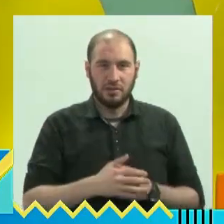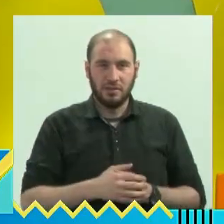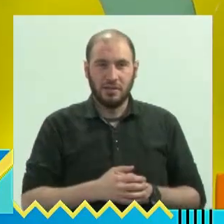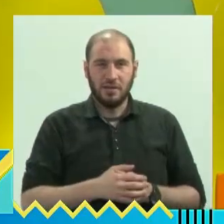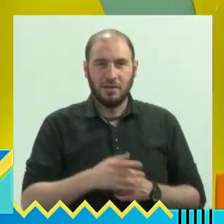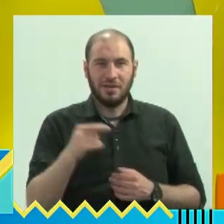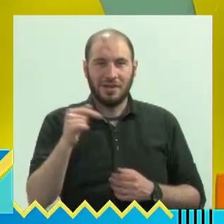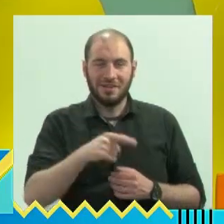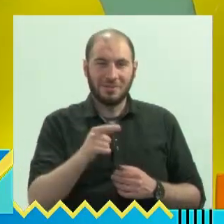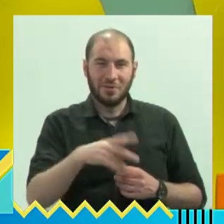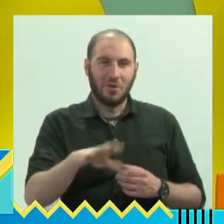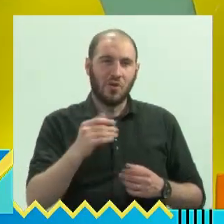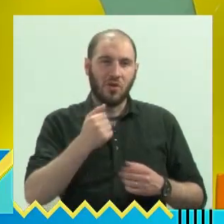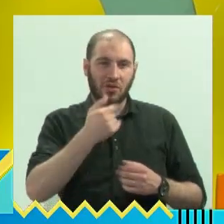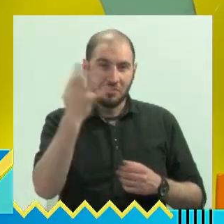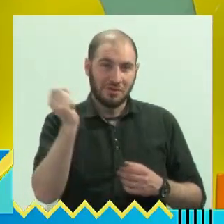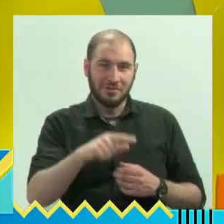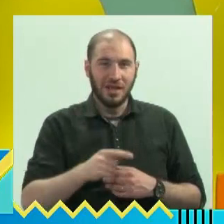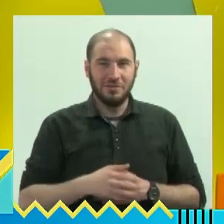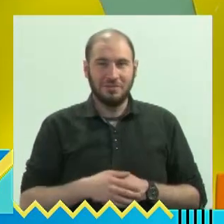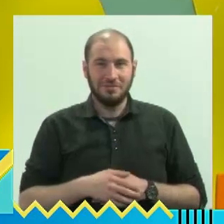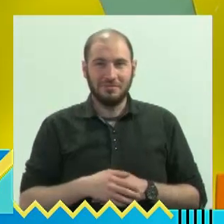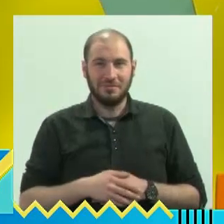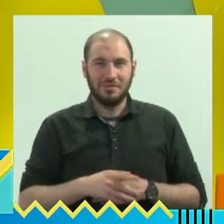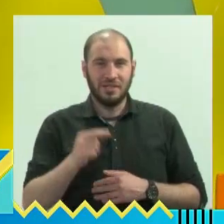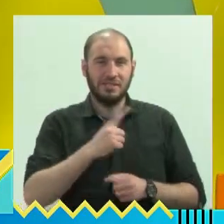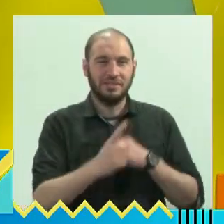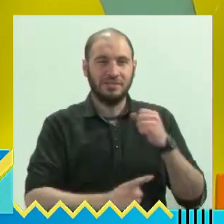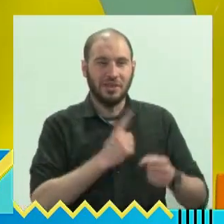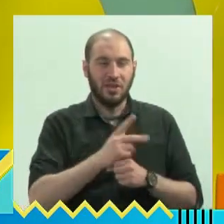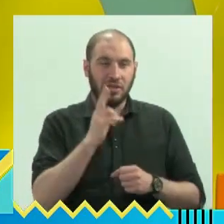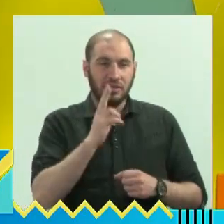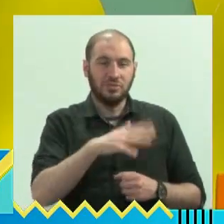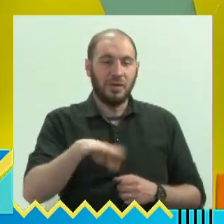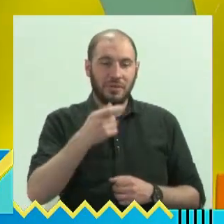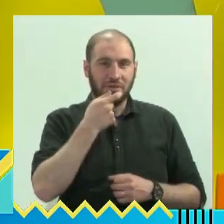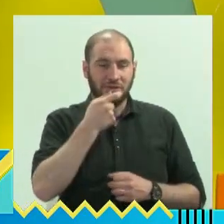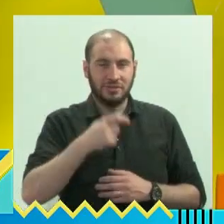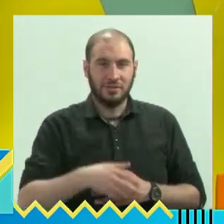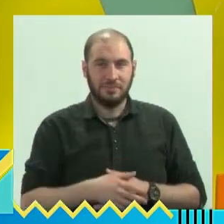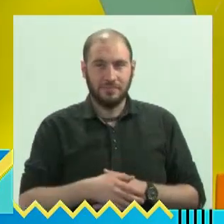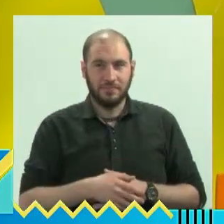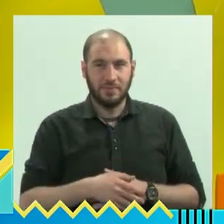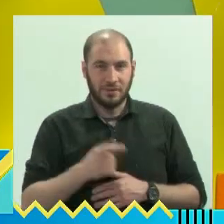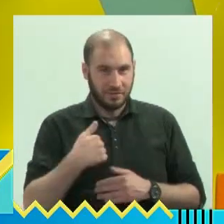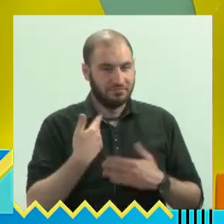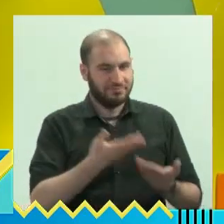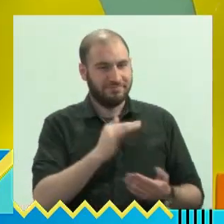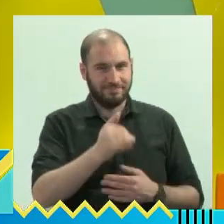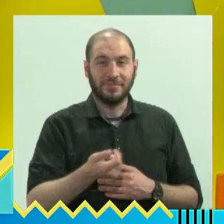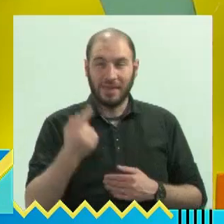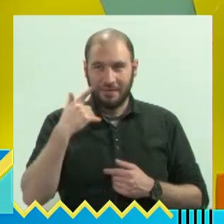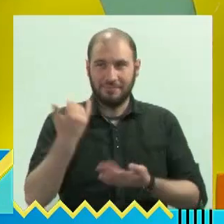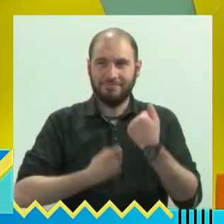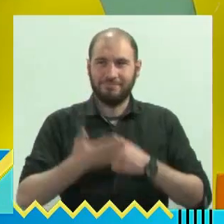sectores populares de color, digamos, de principios del siglo XIX en la ciudad de Mendoza. Bien, en eso puedo aportar. Vamos a